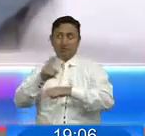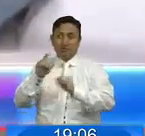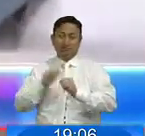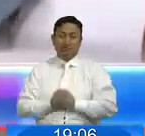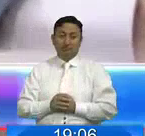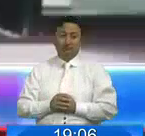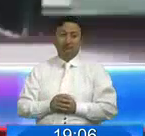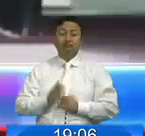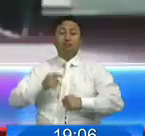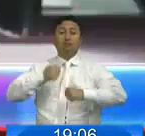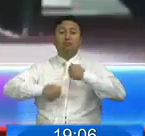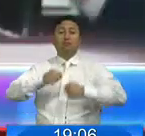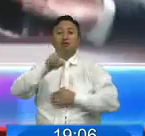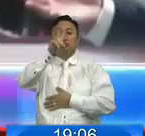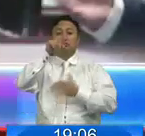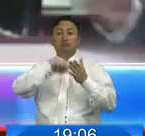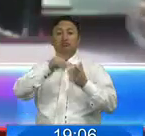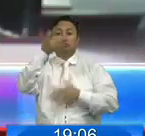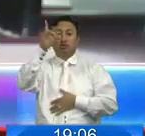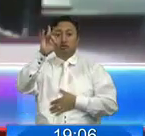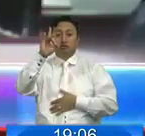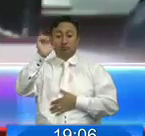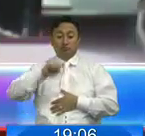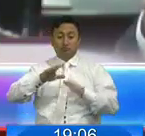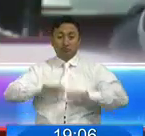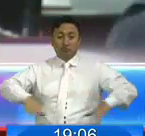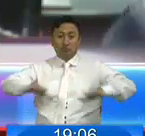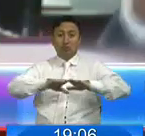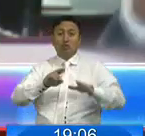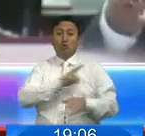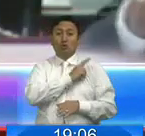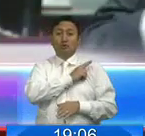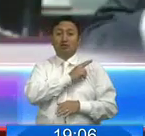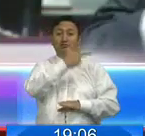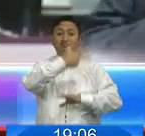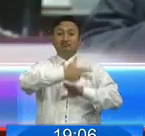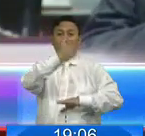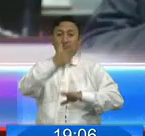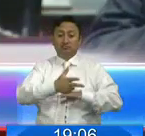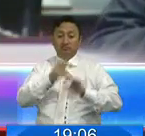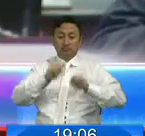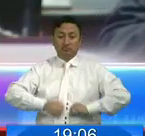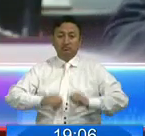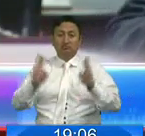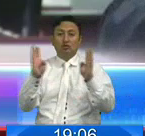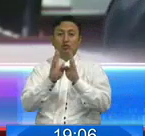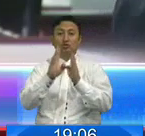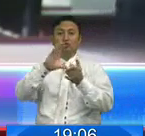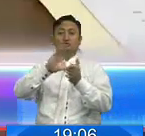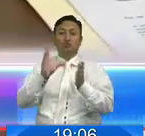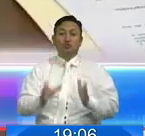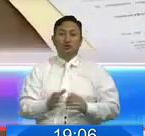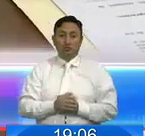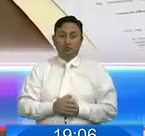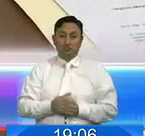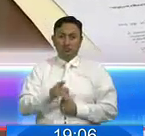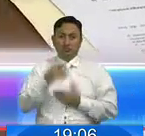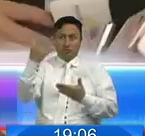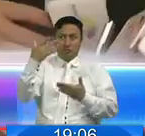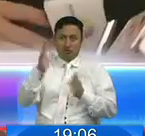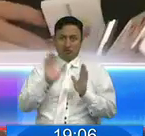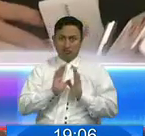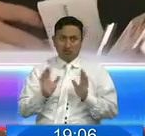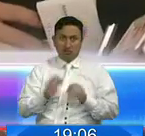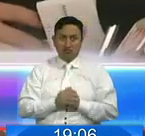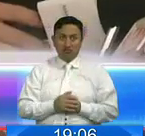confirma que en mayo de 2018 él utilizó el espacio de la Universidad de Chimborazo para un encuentro ciudadano, que nada fue político.